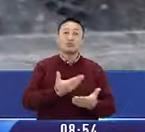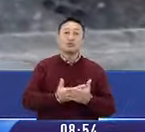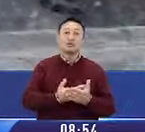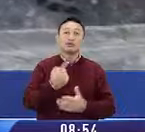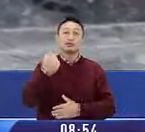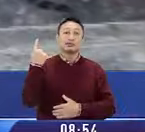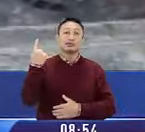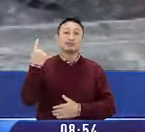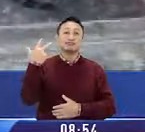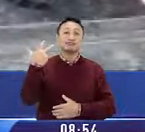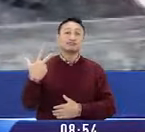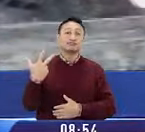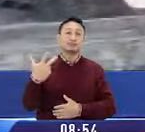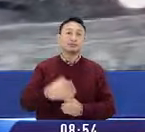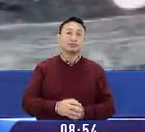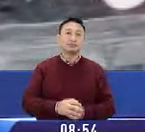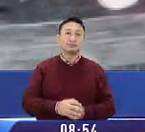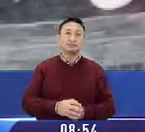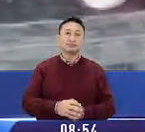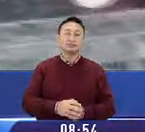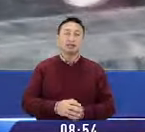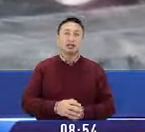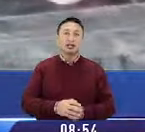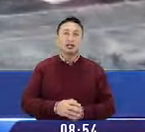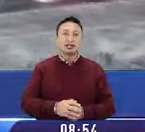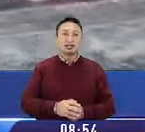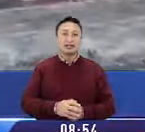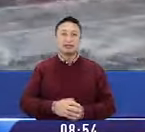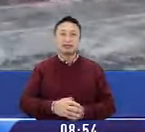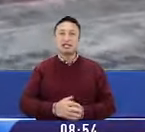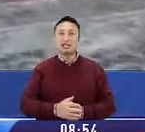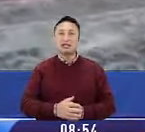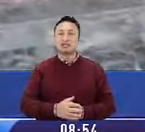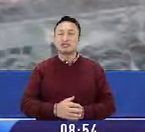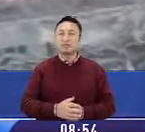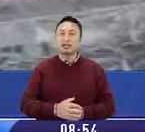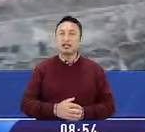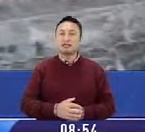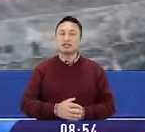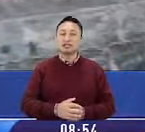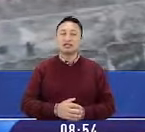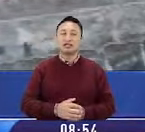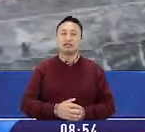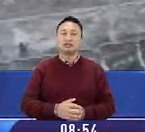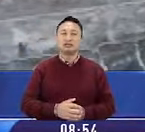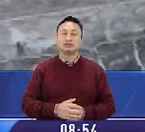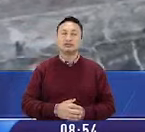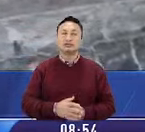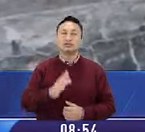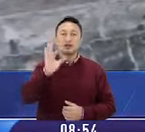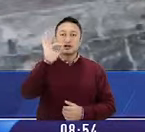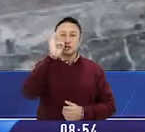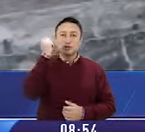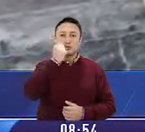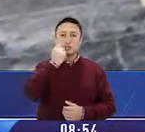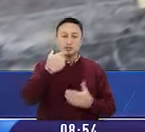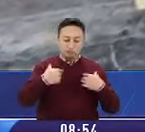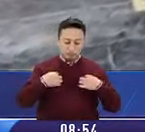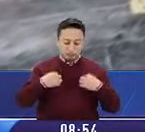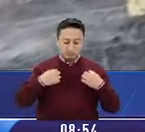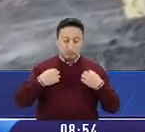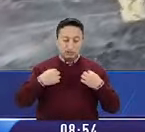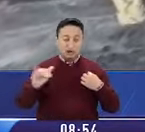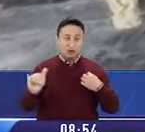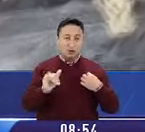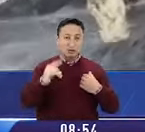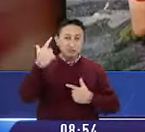tres aprehendidos, 37 sobres de marihuana, dos fundas de cocaína, pasta base e indumentaria, con la